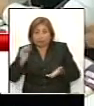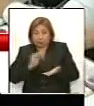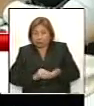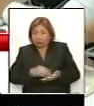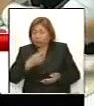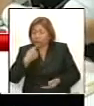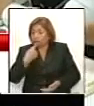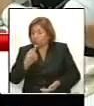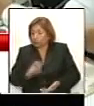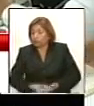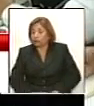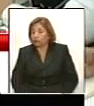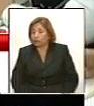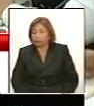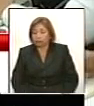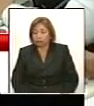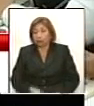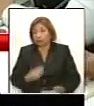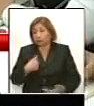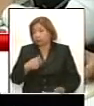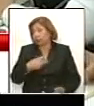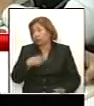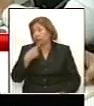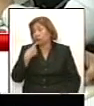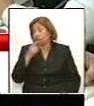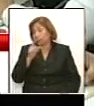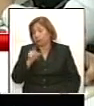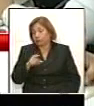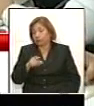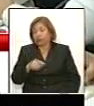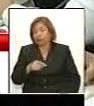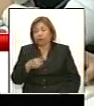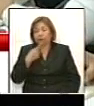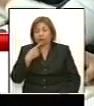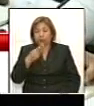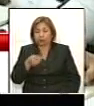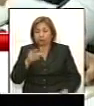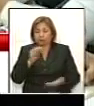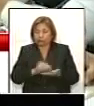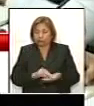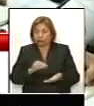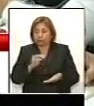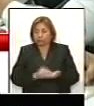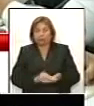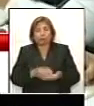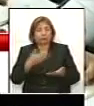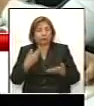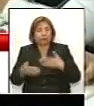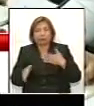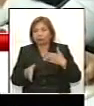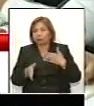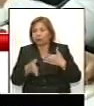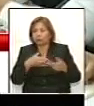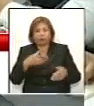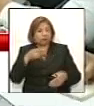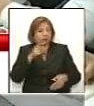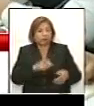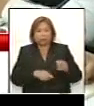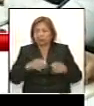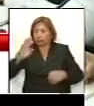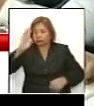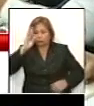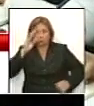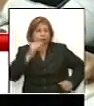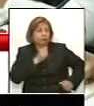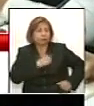repetir lo que estamos diciendo, ¿no? Y voy a ser redundante. Cualquier ciudadano que vaya a una comisaría,